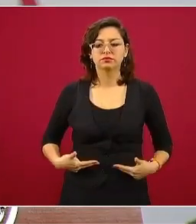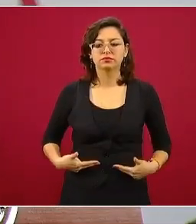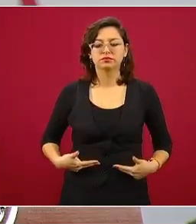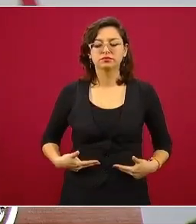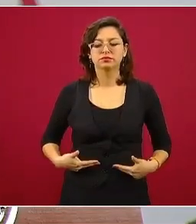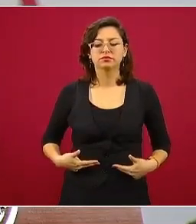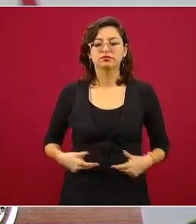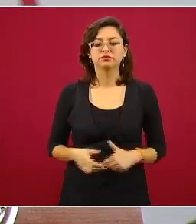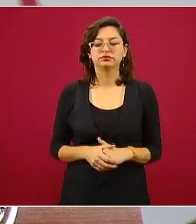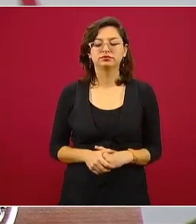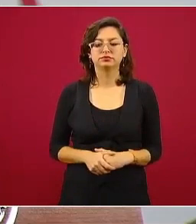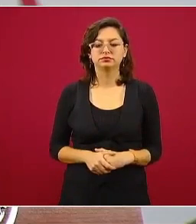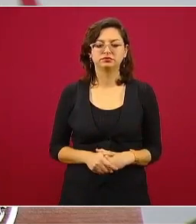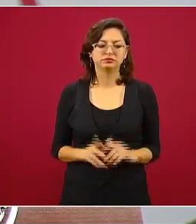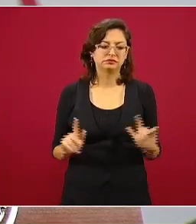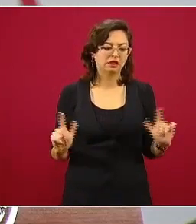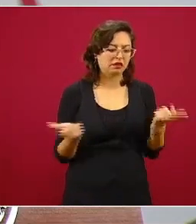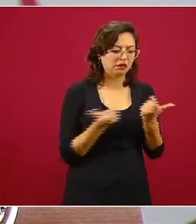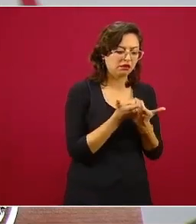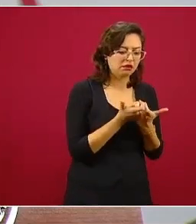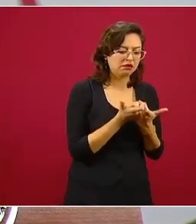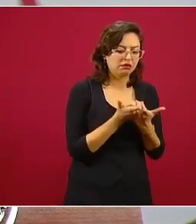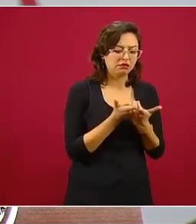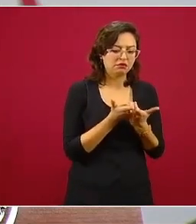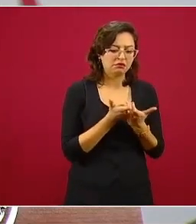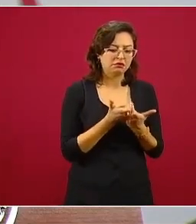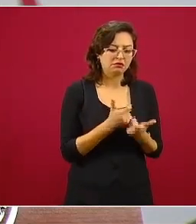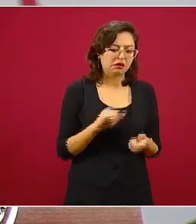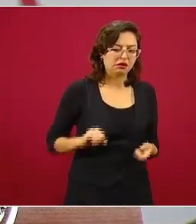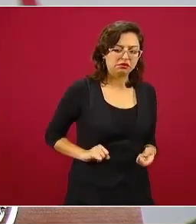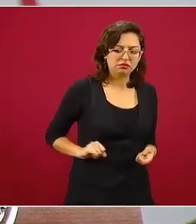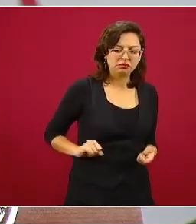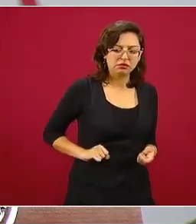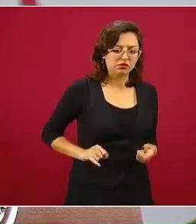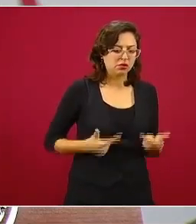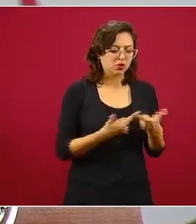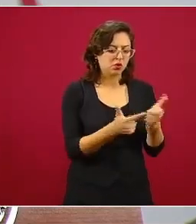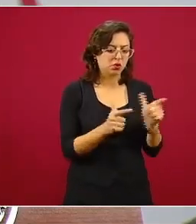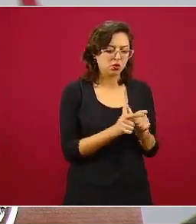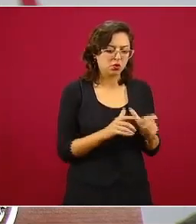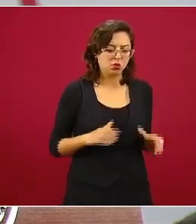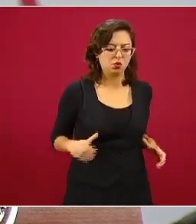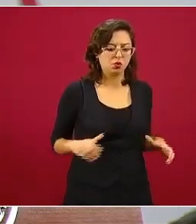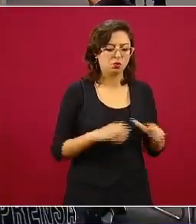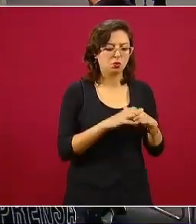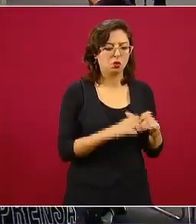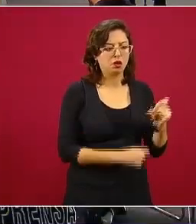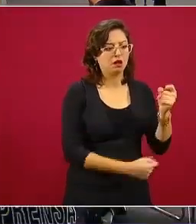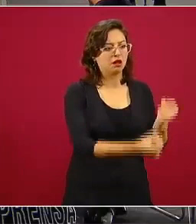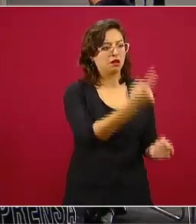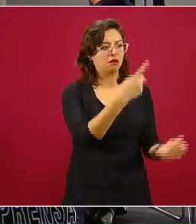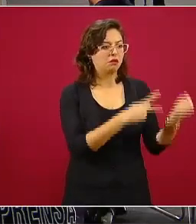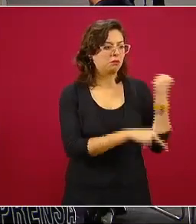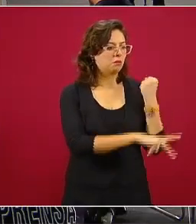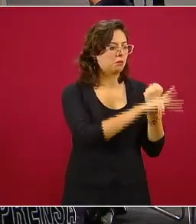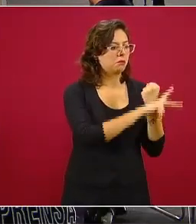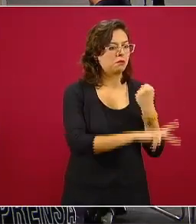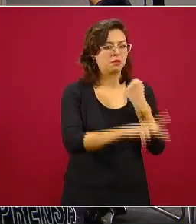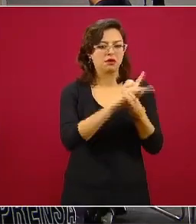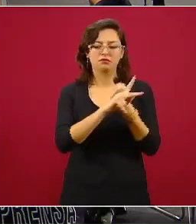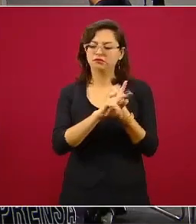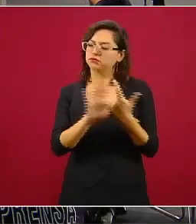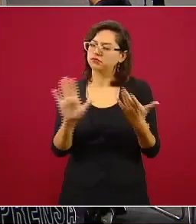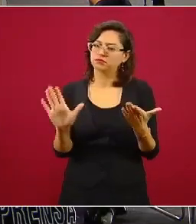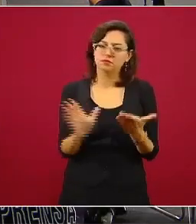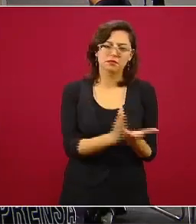más que por intereses económicos, personales, de grupos o de potencias, por legítimos que